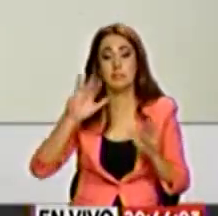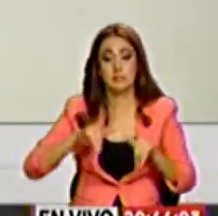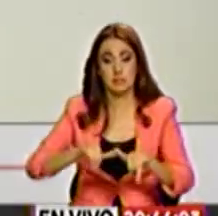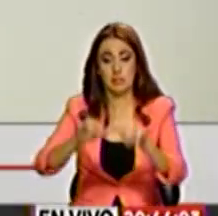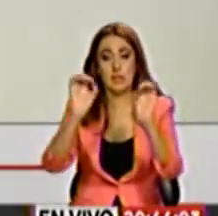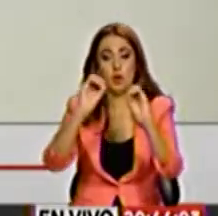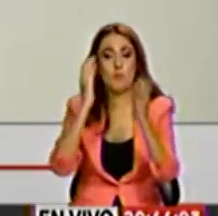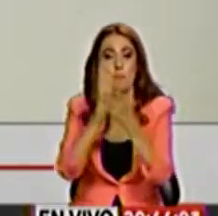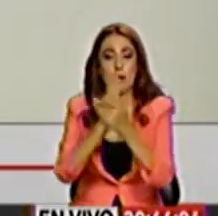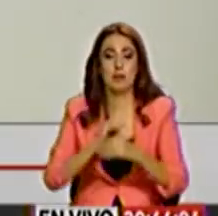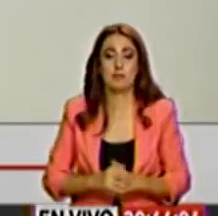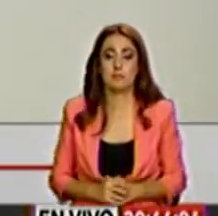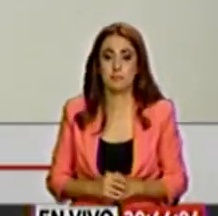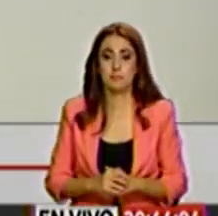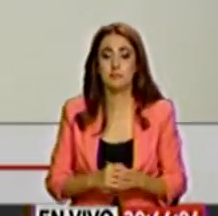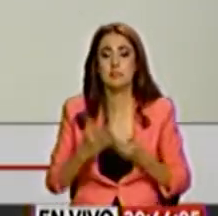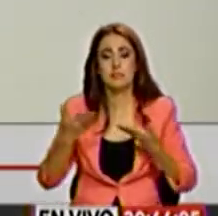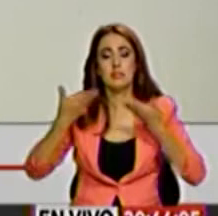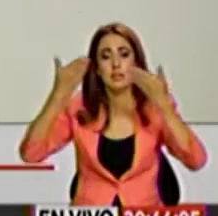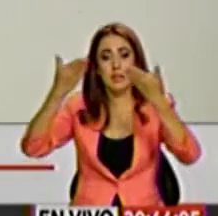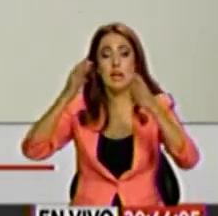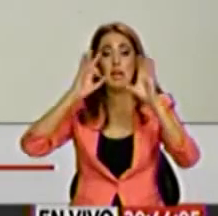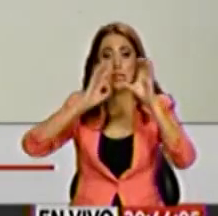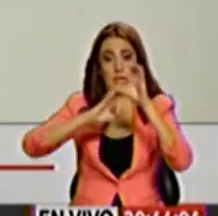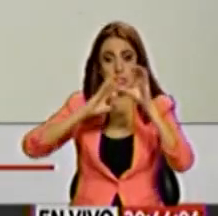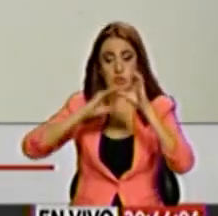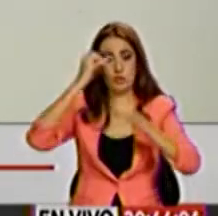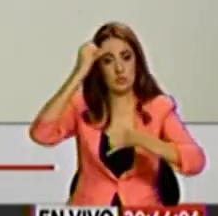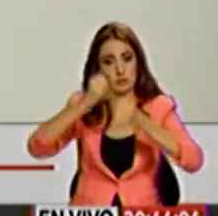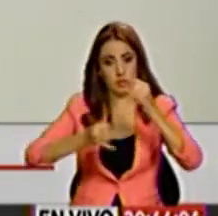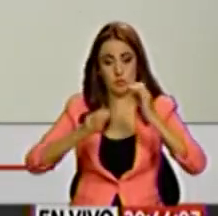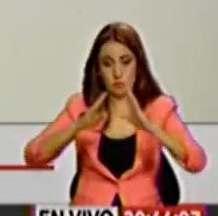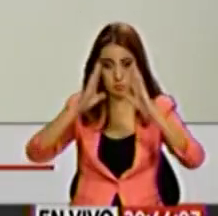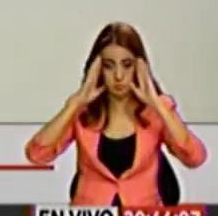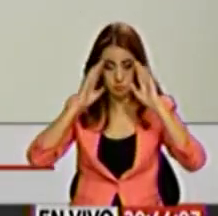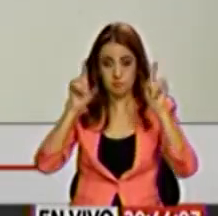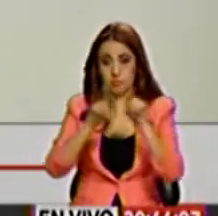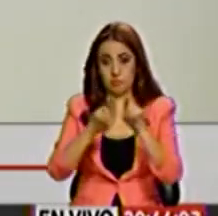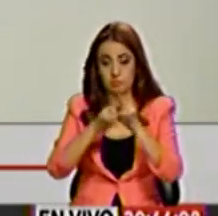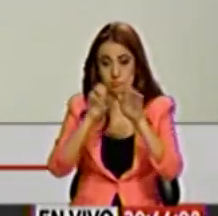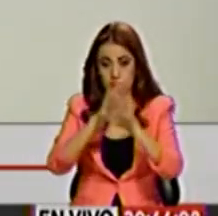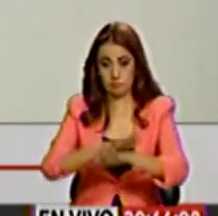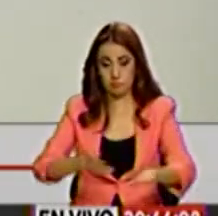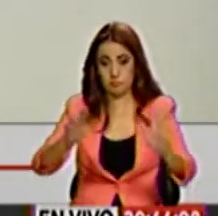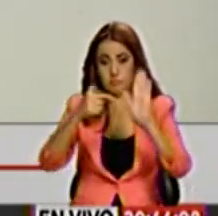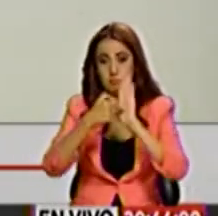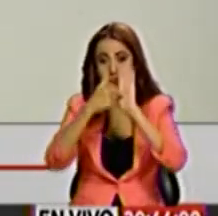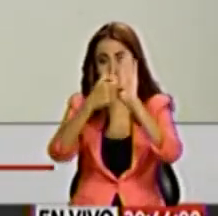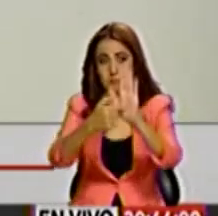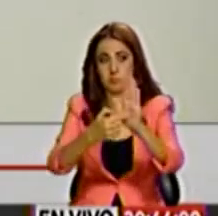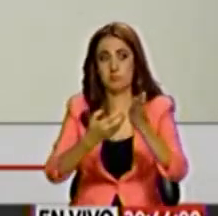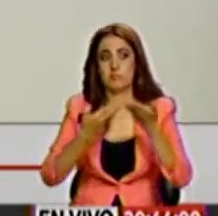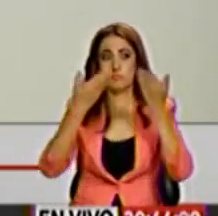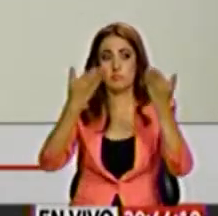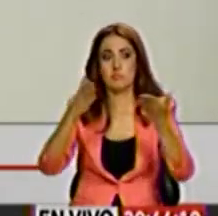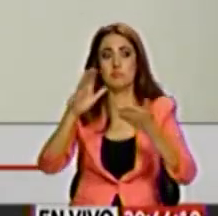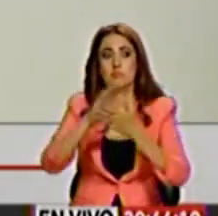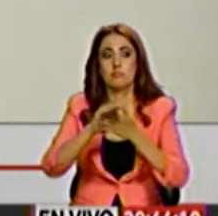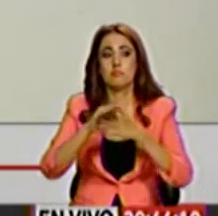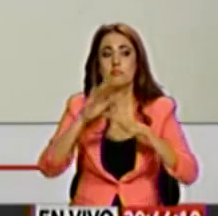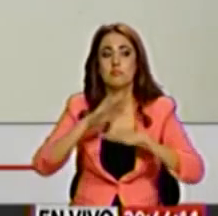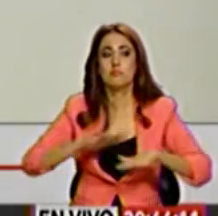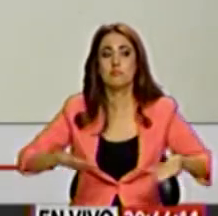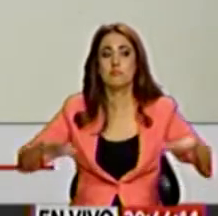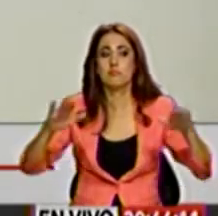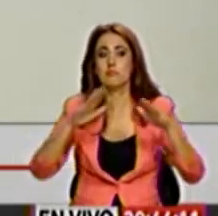encargado de querer blindar todas sus actuaciones hasta el último minuto. Y es así como lo ha demostrado en cada una de las actuaciones que tiene